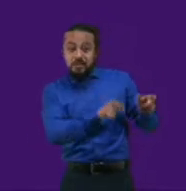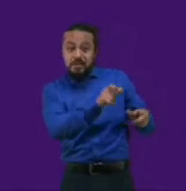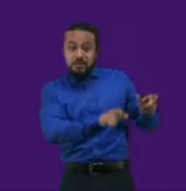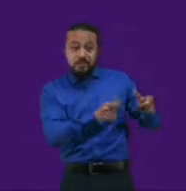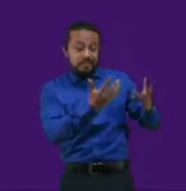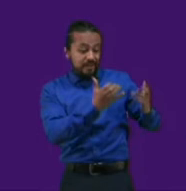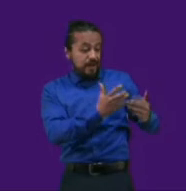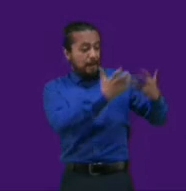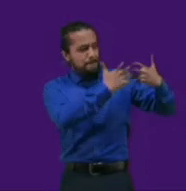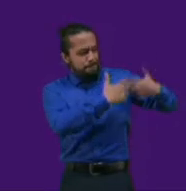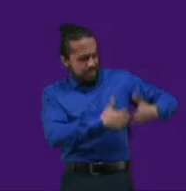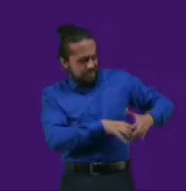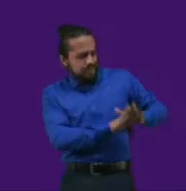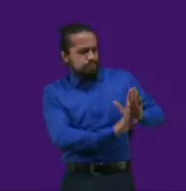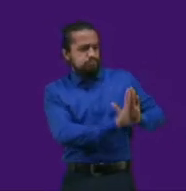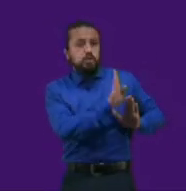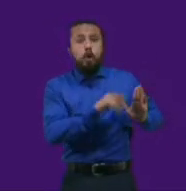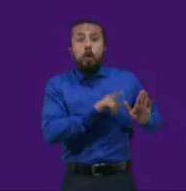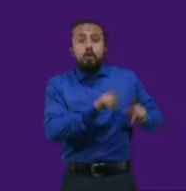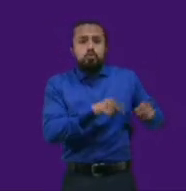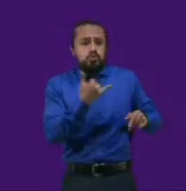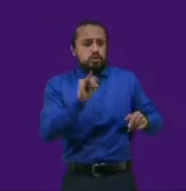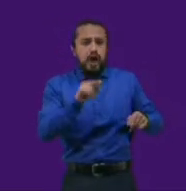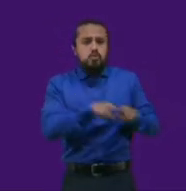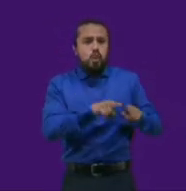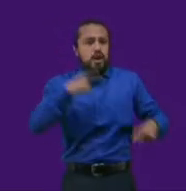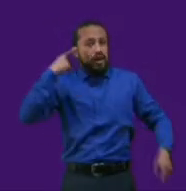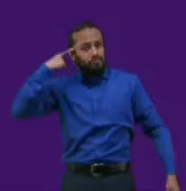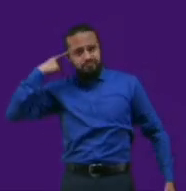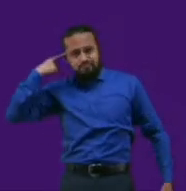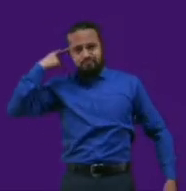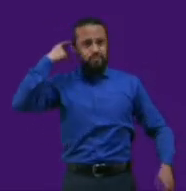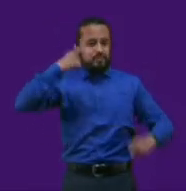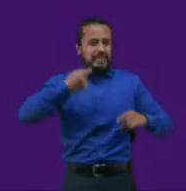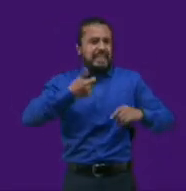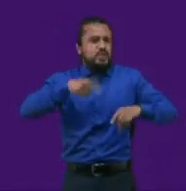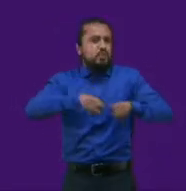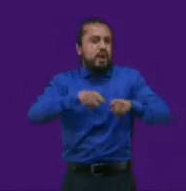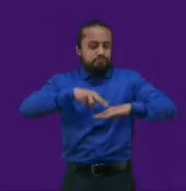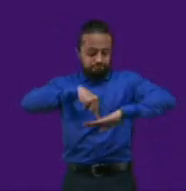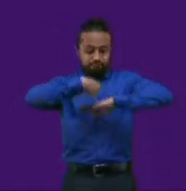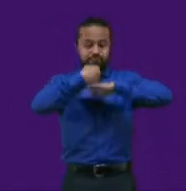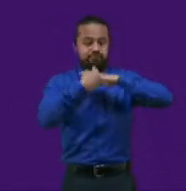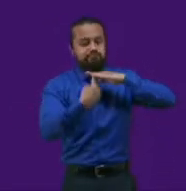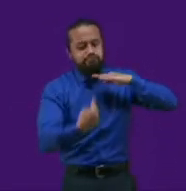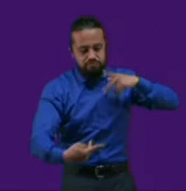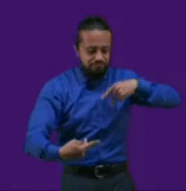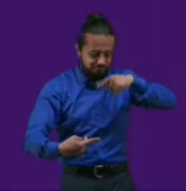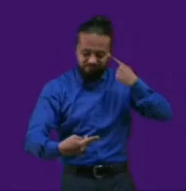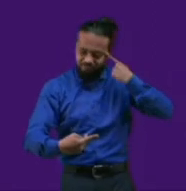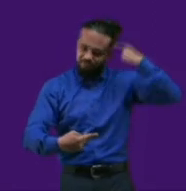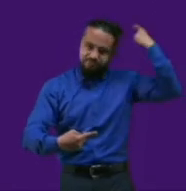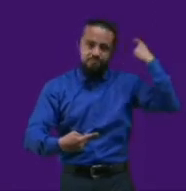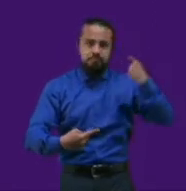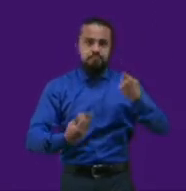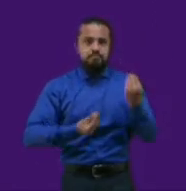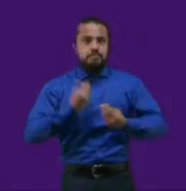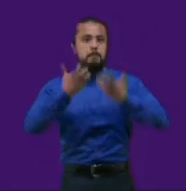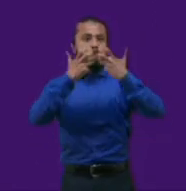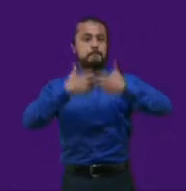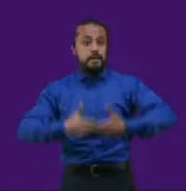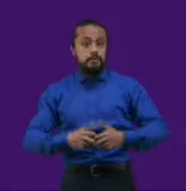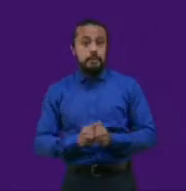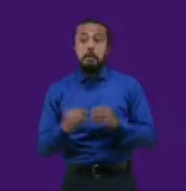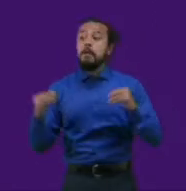o ya se han lanzado al vacío en esa iniciativa, pero que al mismo tiempo sirva también para que las